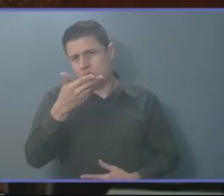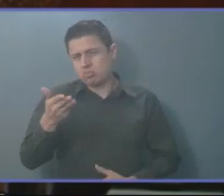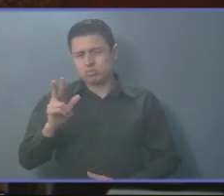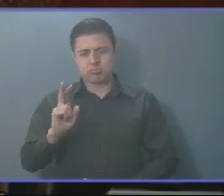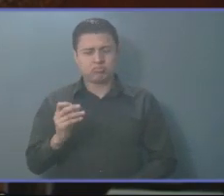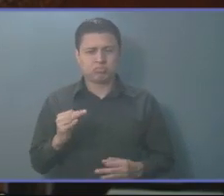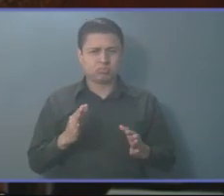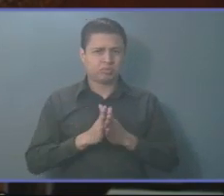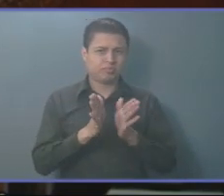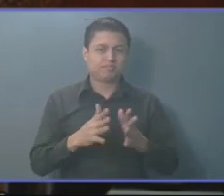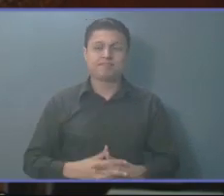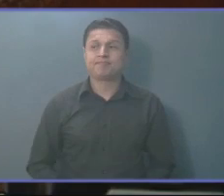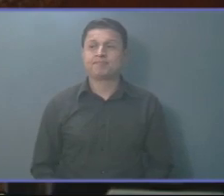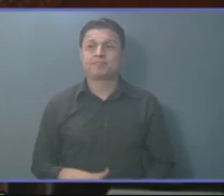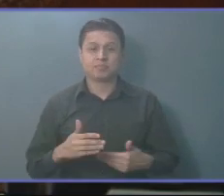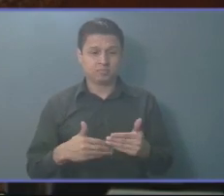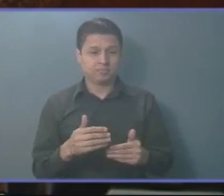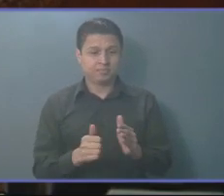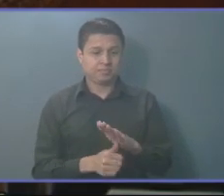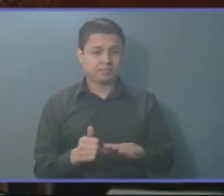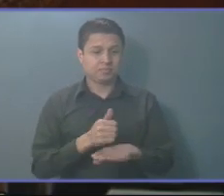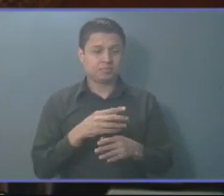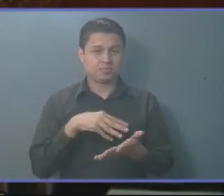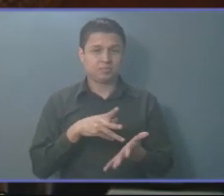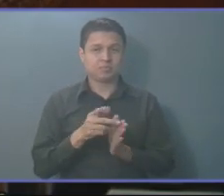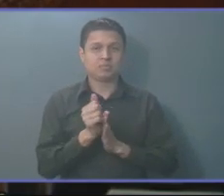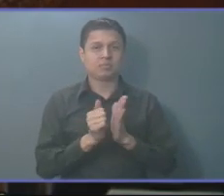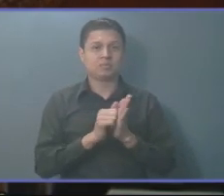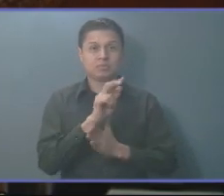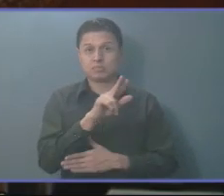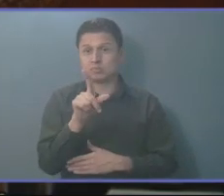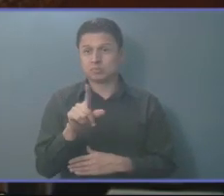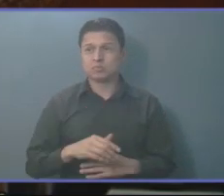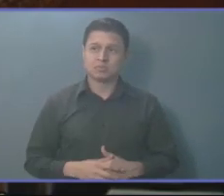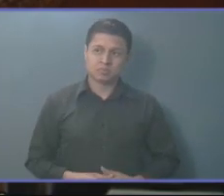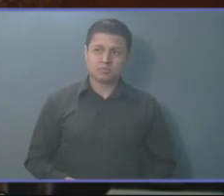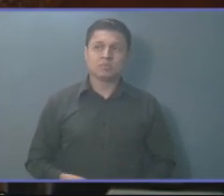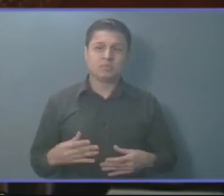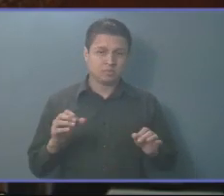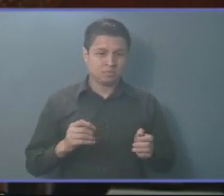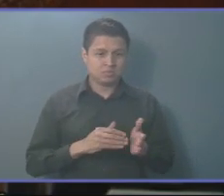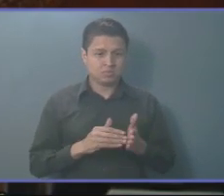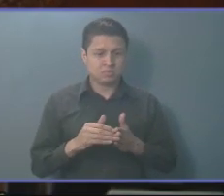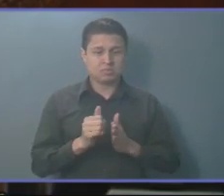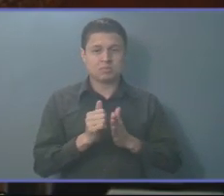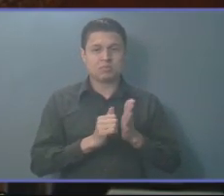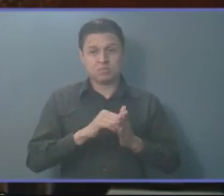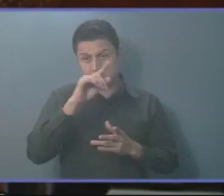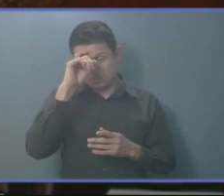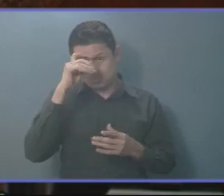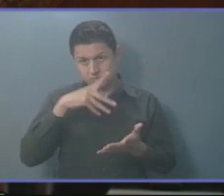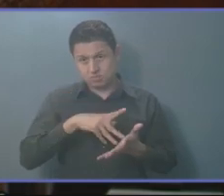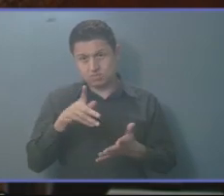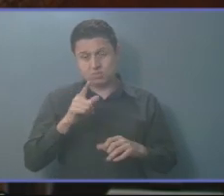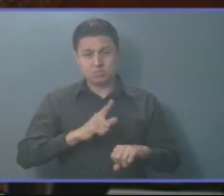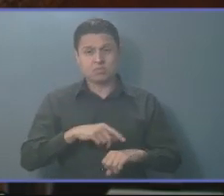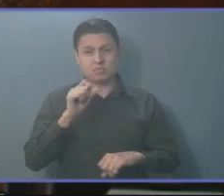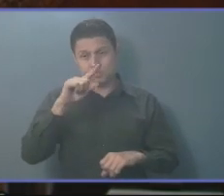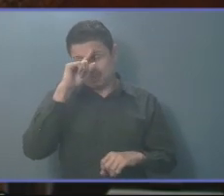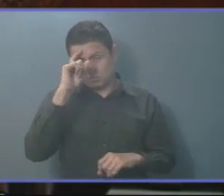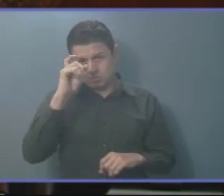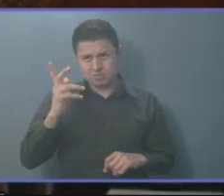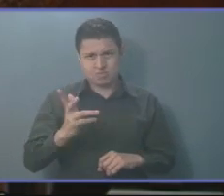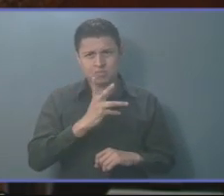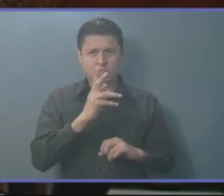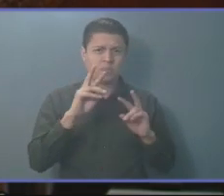Actividad laboral de la administración pública, artículo 31. Queda habilitada la administración pública para suspender las labores de